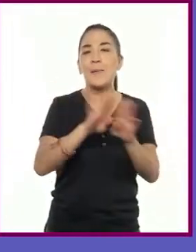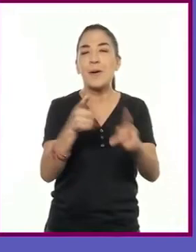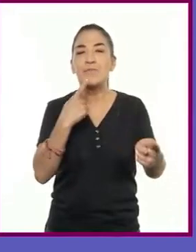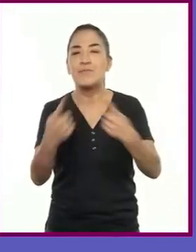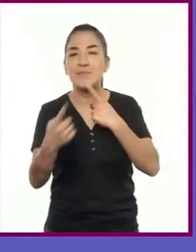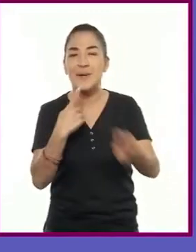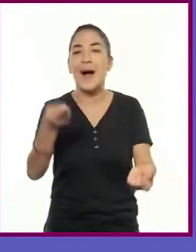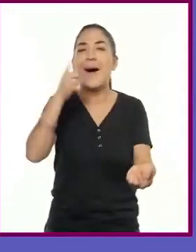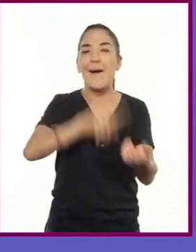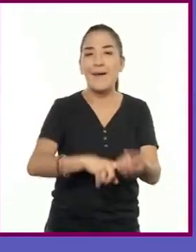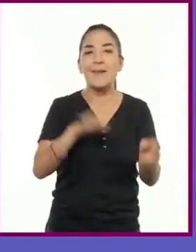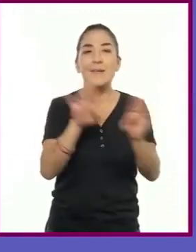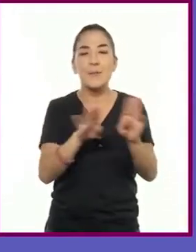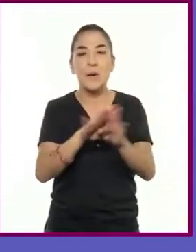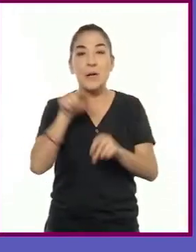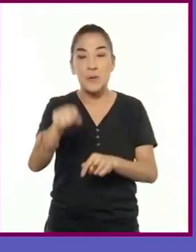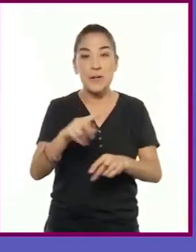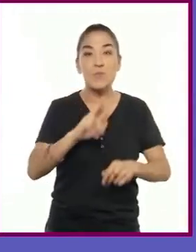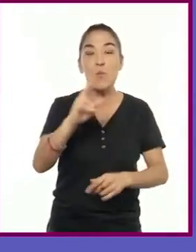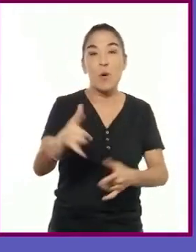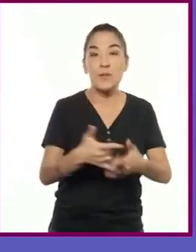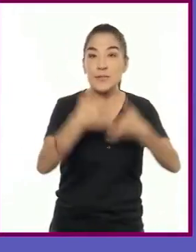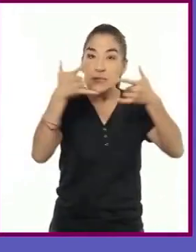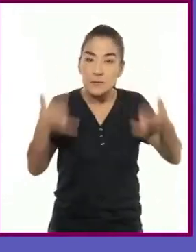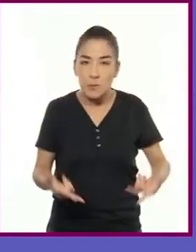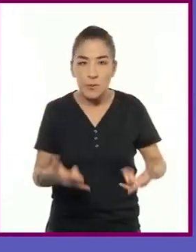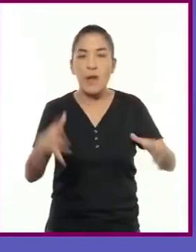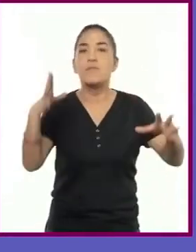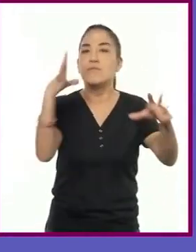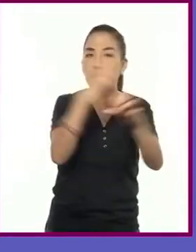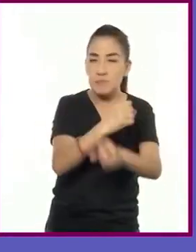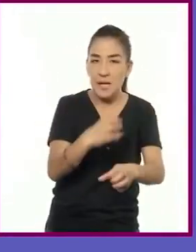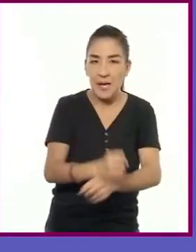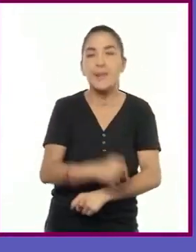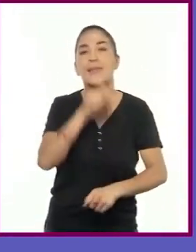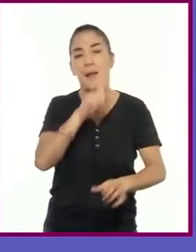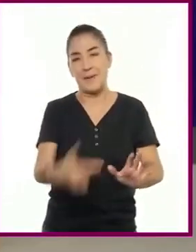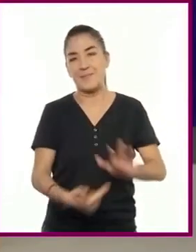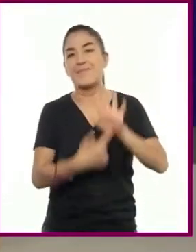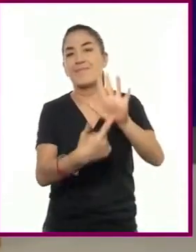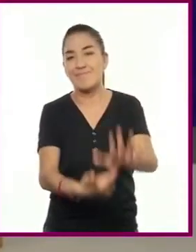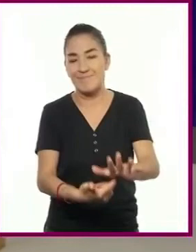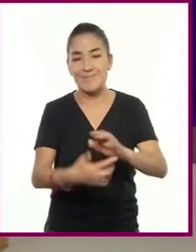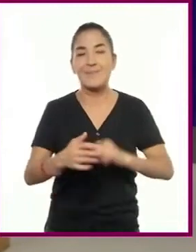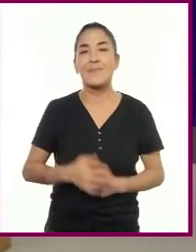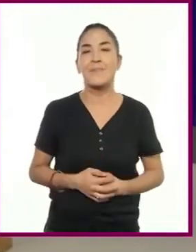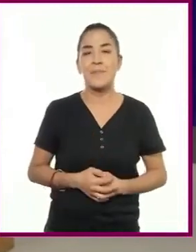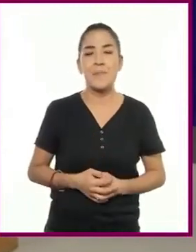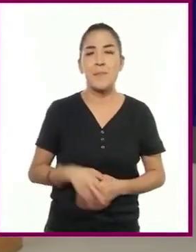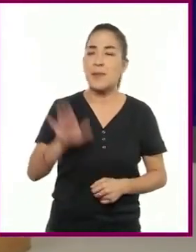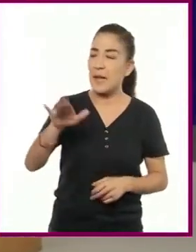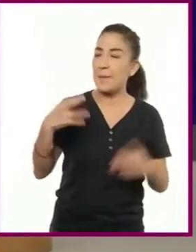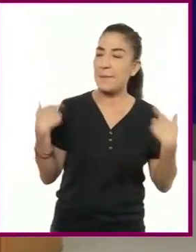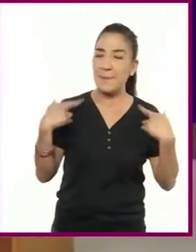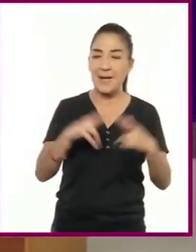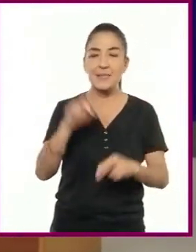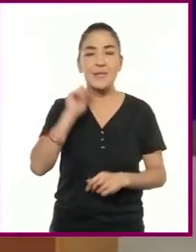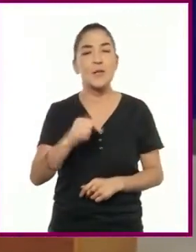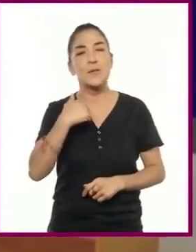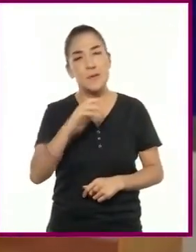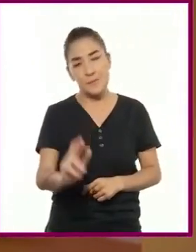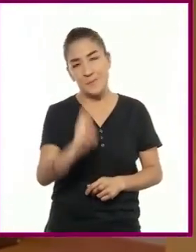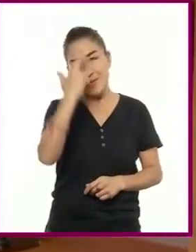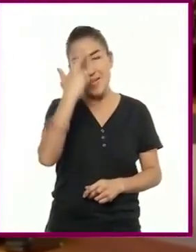intercambian en el cuerpo de la narración, descripción o exposición. Maestra, recuerdo que cuando